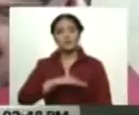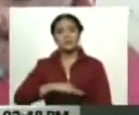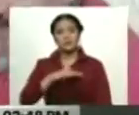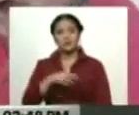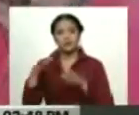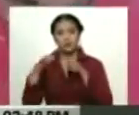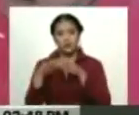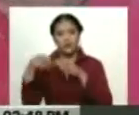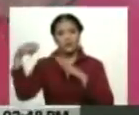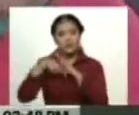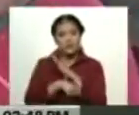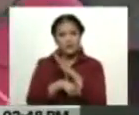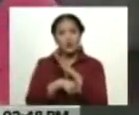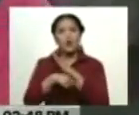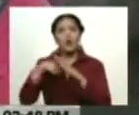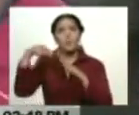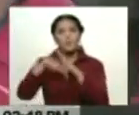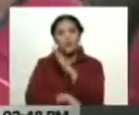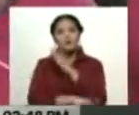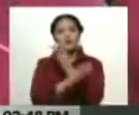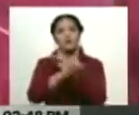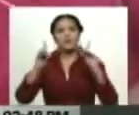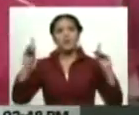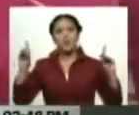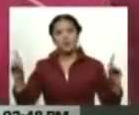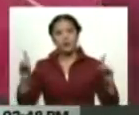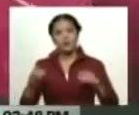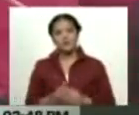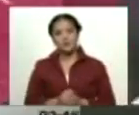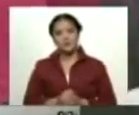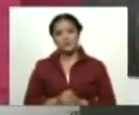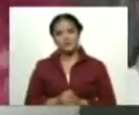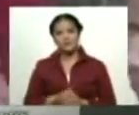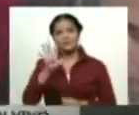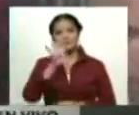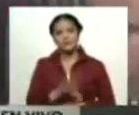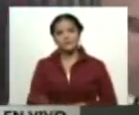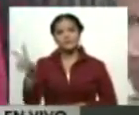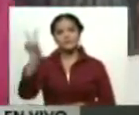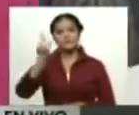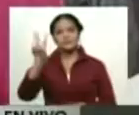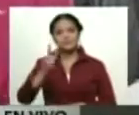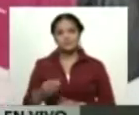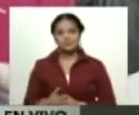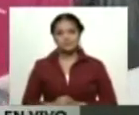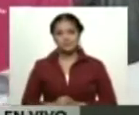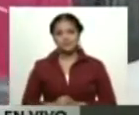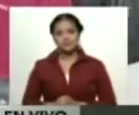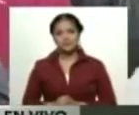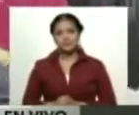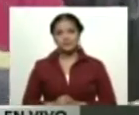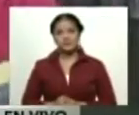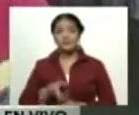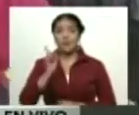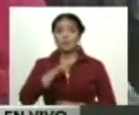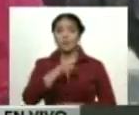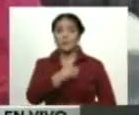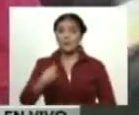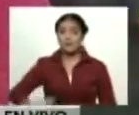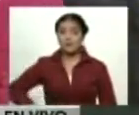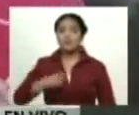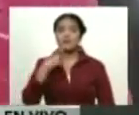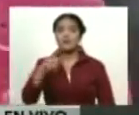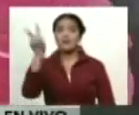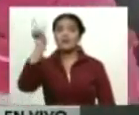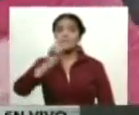de profundización de lo que es la democracia de nuestro país. Finalmente, el jefe de Estado ha señalado que Venezuela